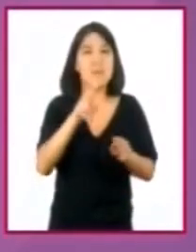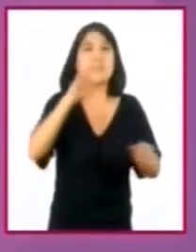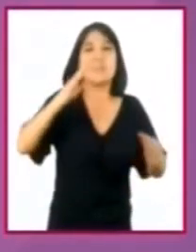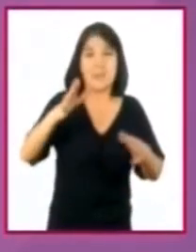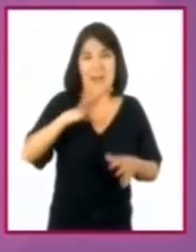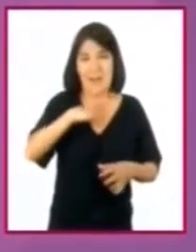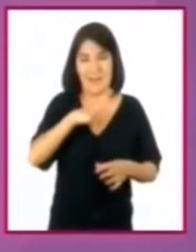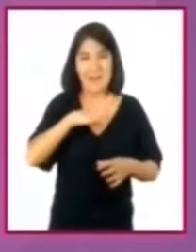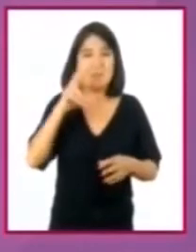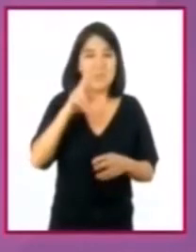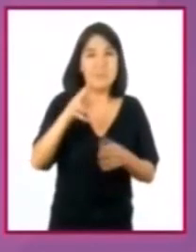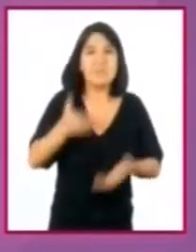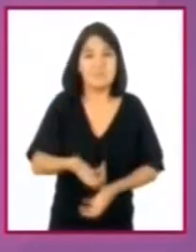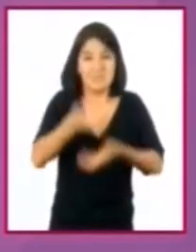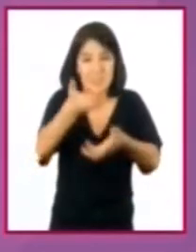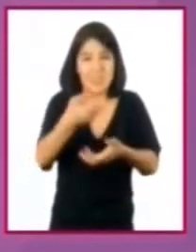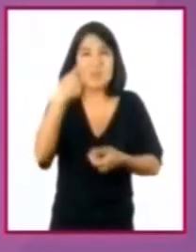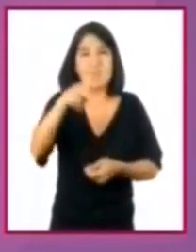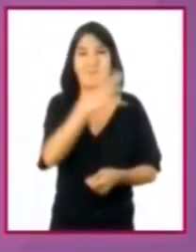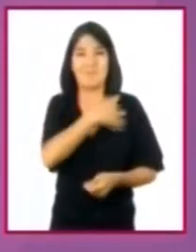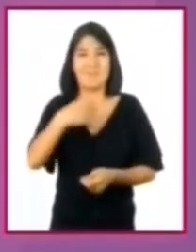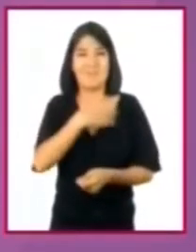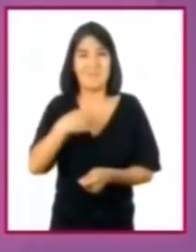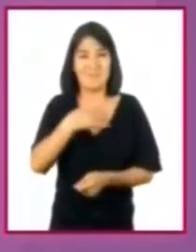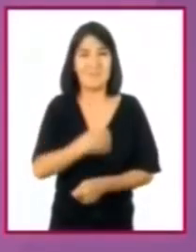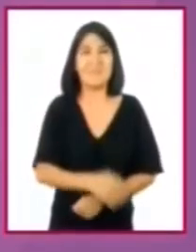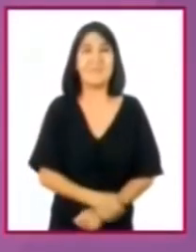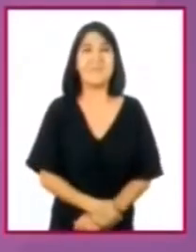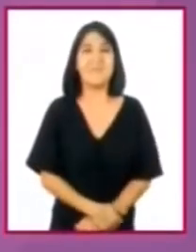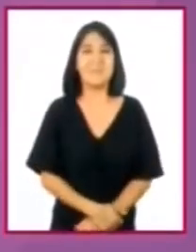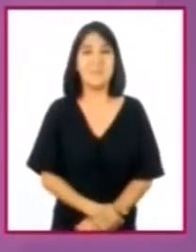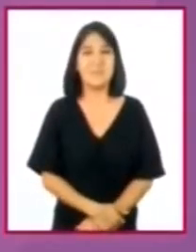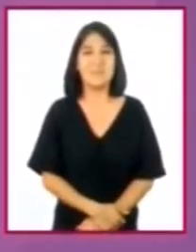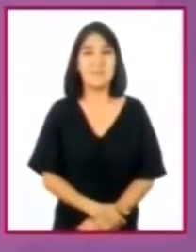de guerra a su hijo Can Yoy Chitam.